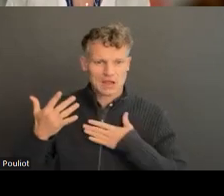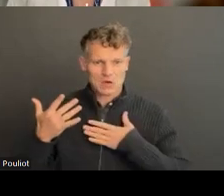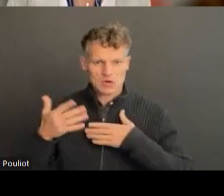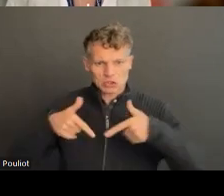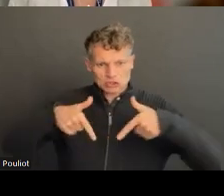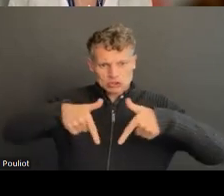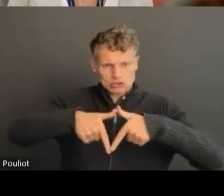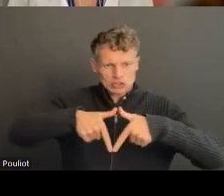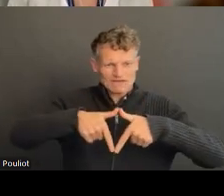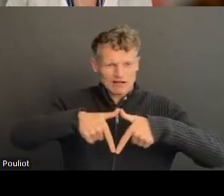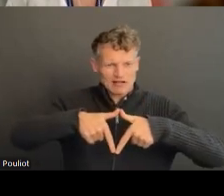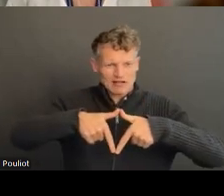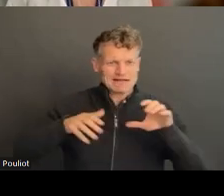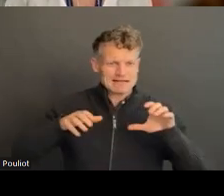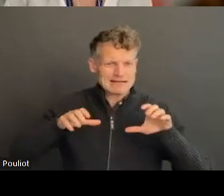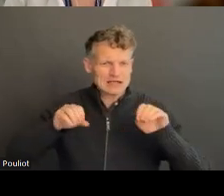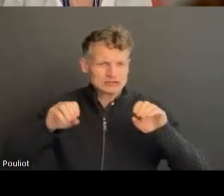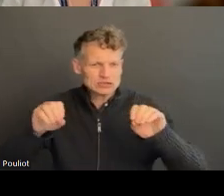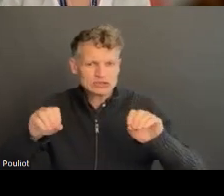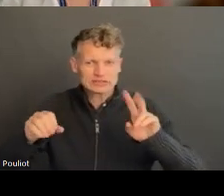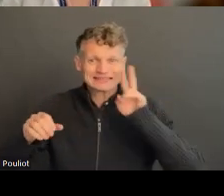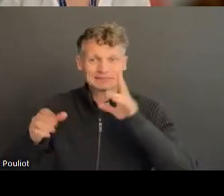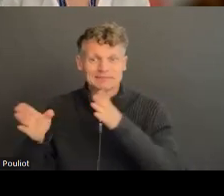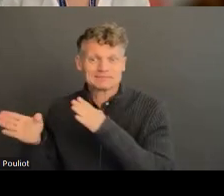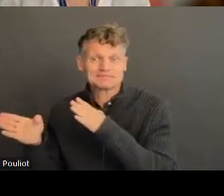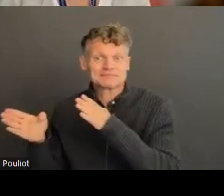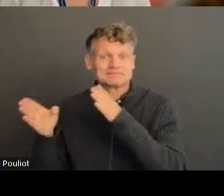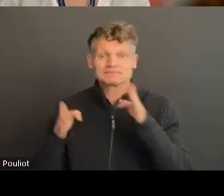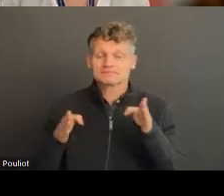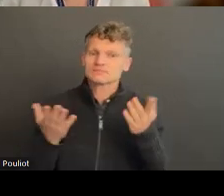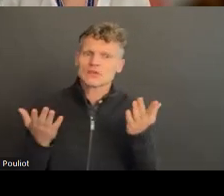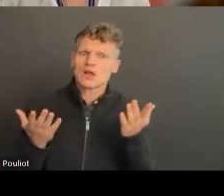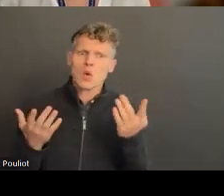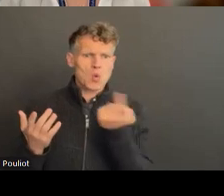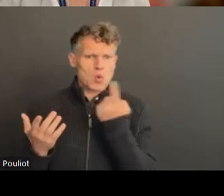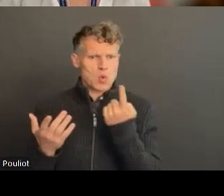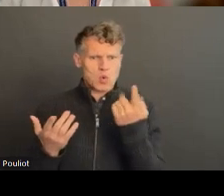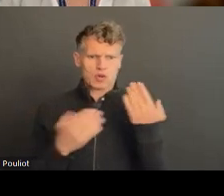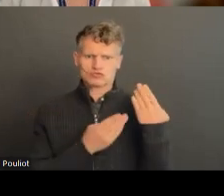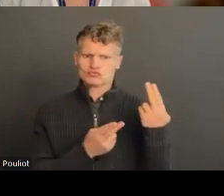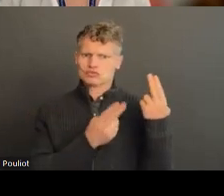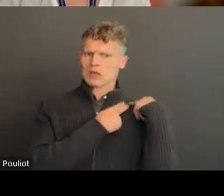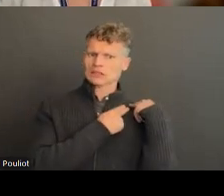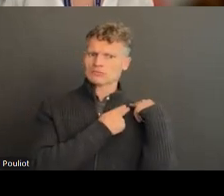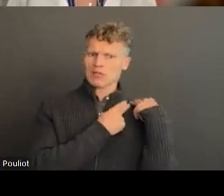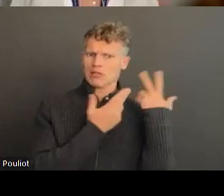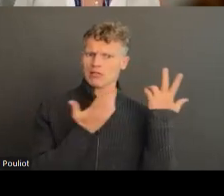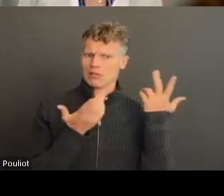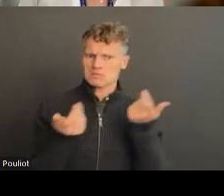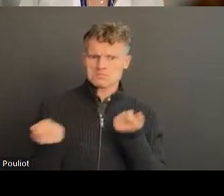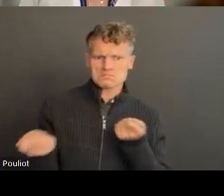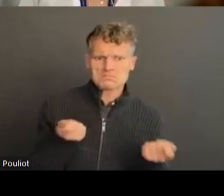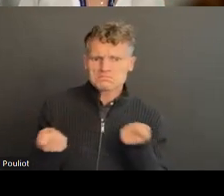el encargado, mandado, ¿cierto?, implementar estas intervenciones. Y en los pasos 8 a 10 analizamos la